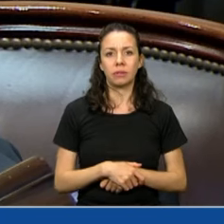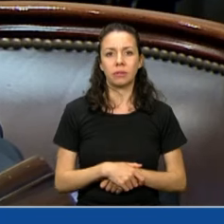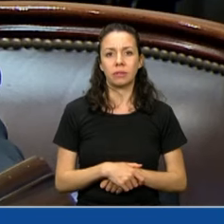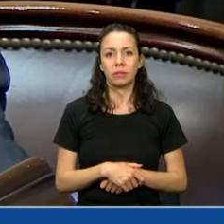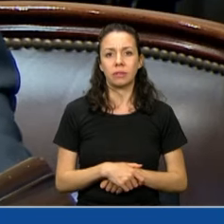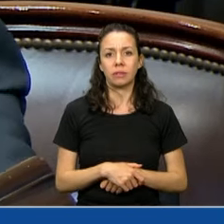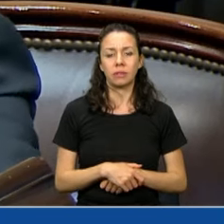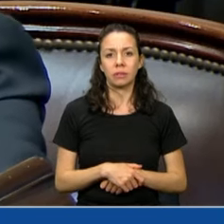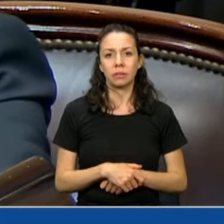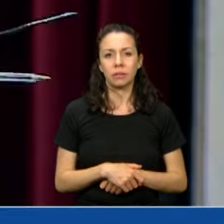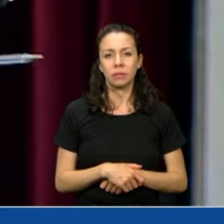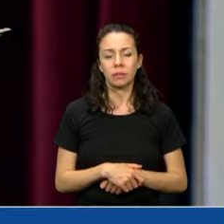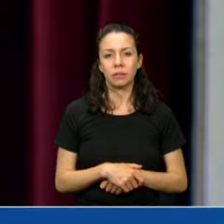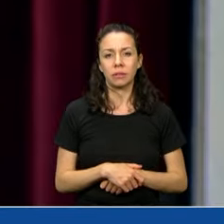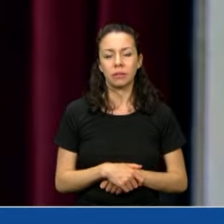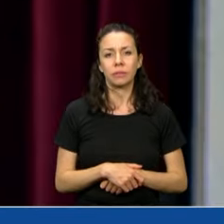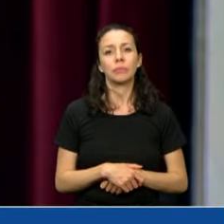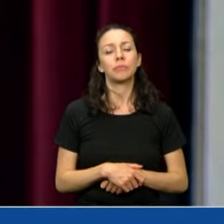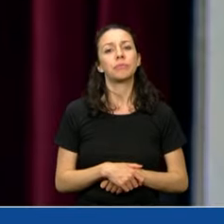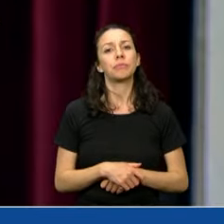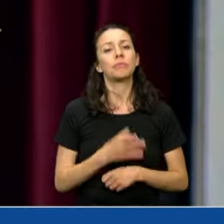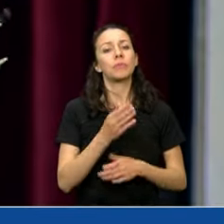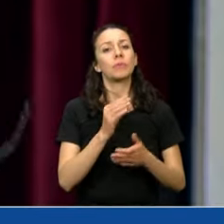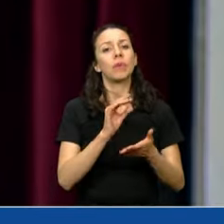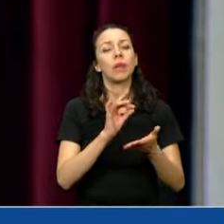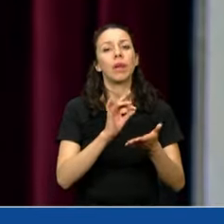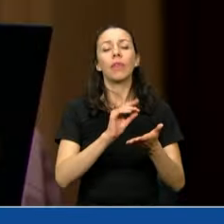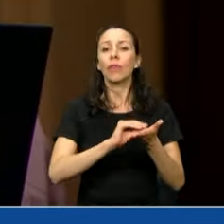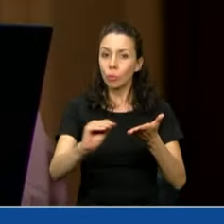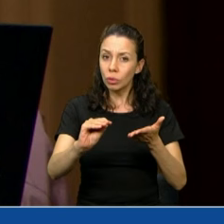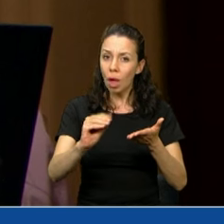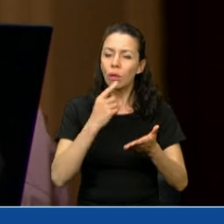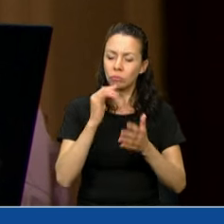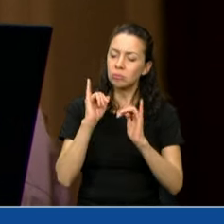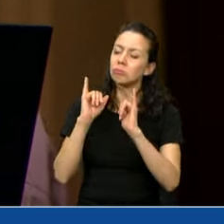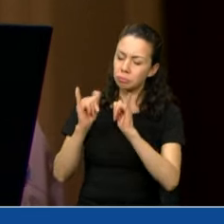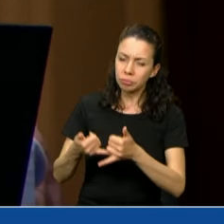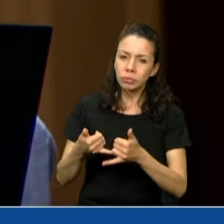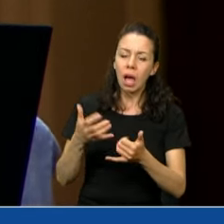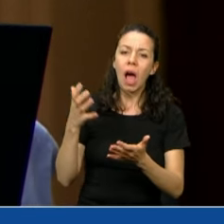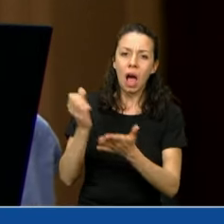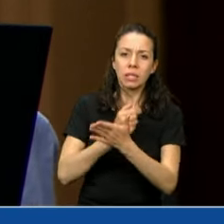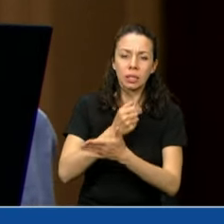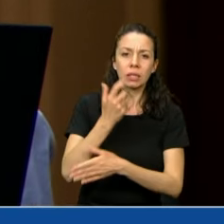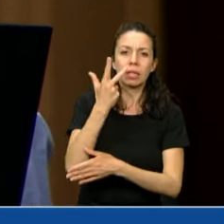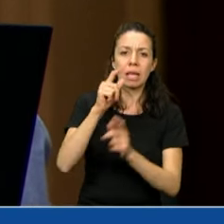original diputado igón sí presidenta se aceptan las tres